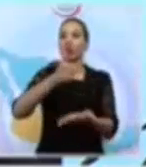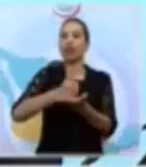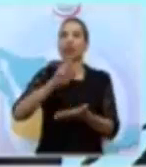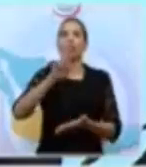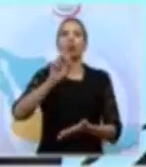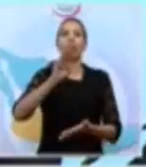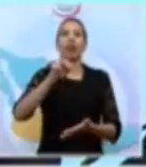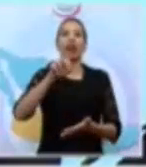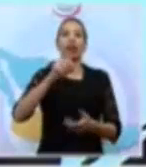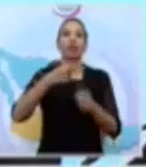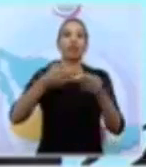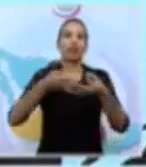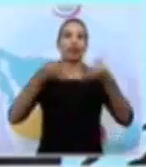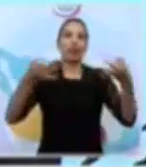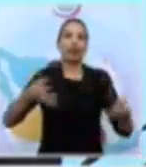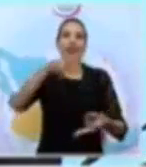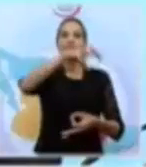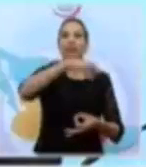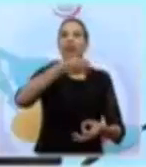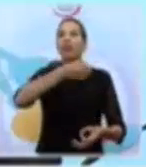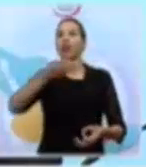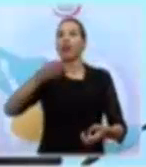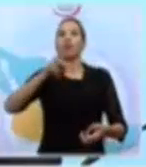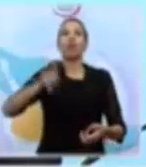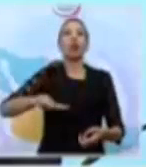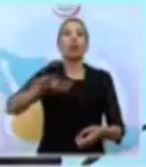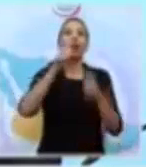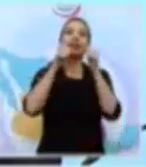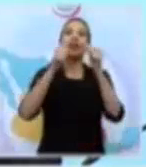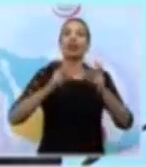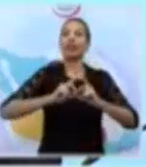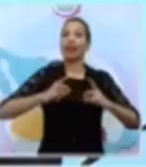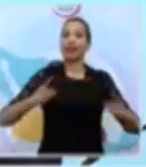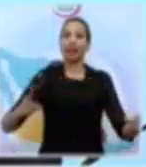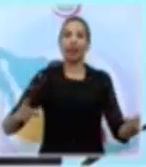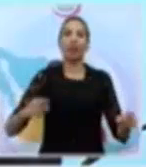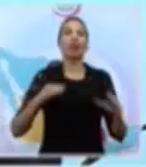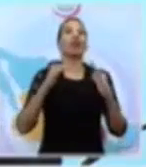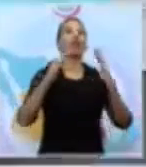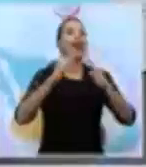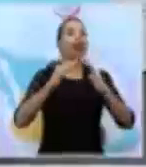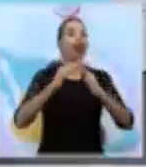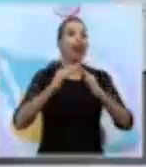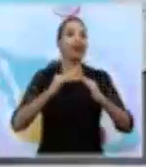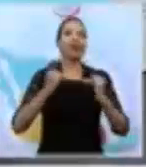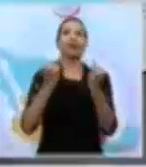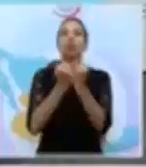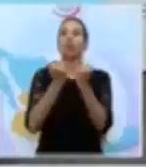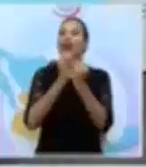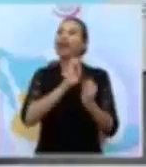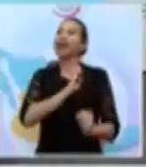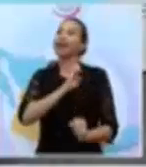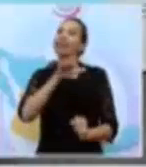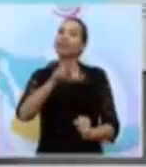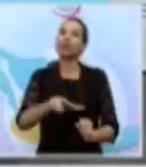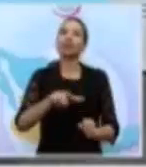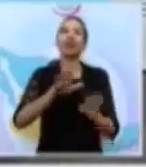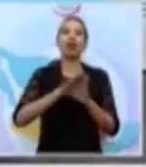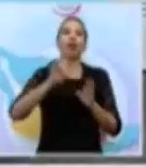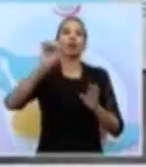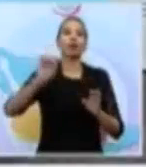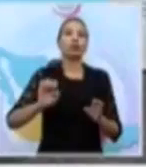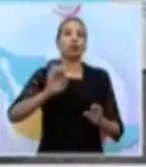Ordenación Territorial, Población y Desarrollo, Vivienda y especial